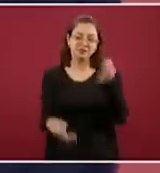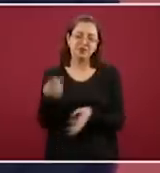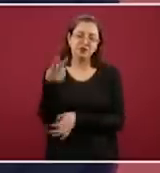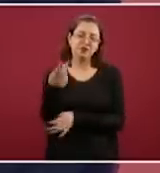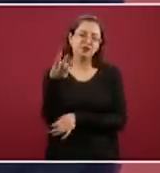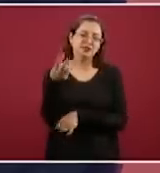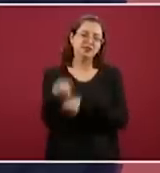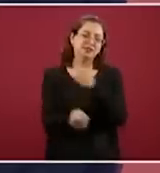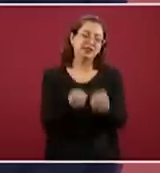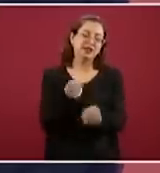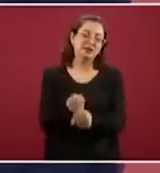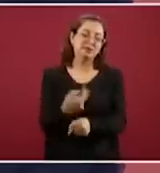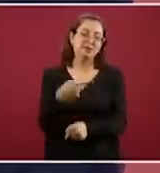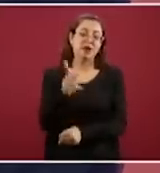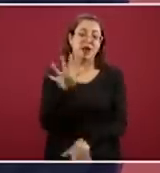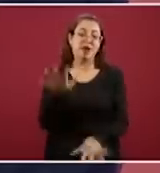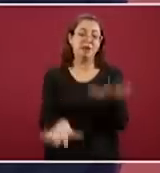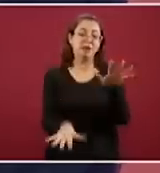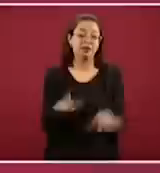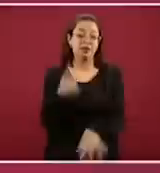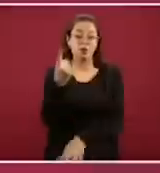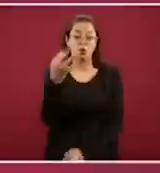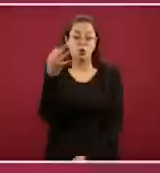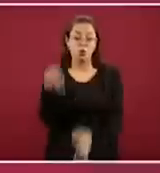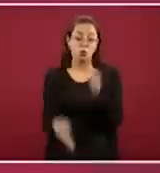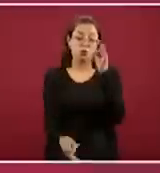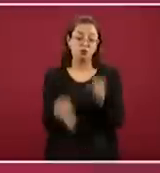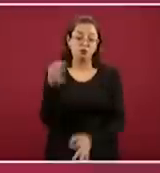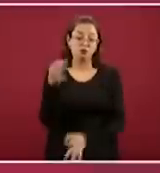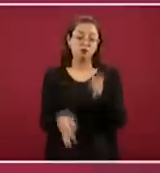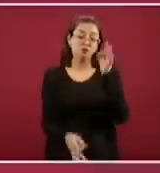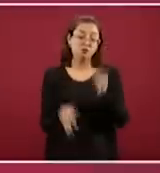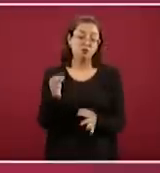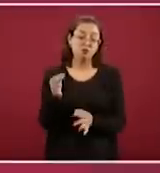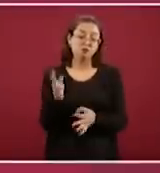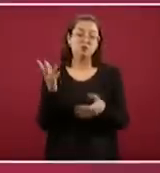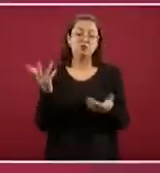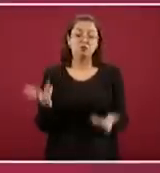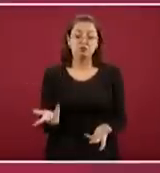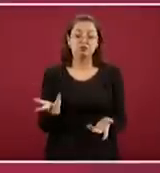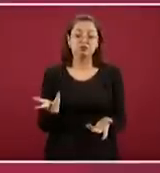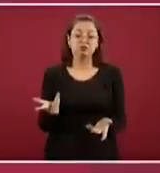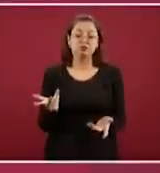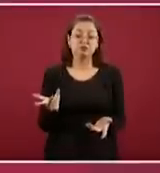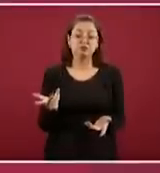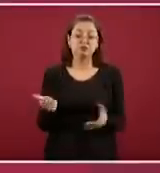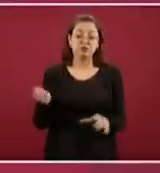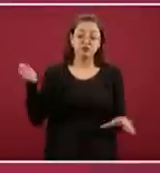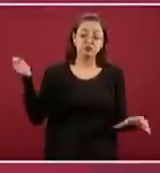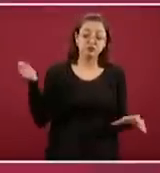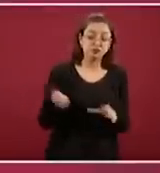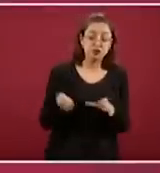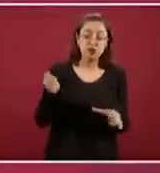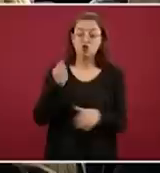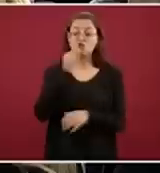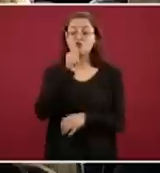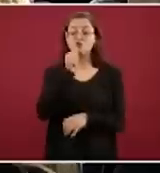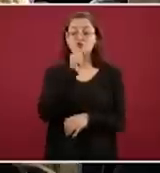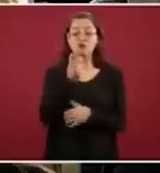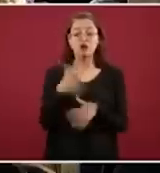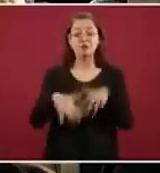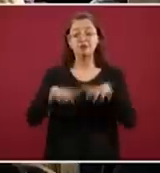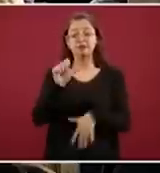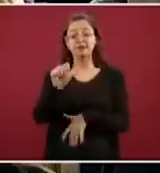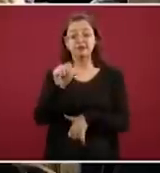2 años o 3 el juicio. Pero aquí estamos hablando de que a una persona no lo han sentenciado en